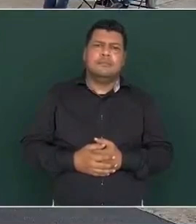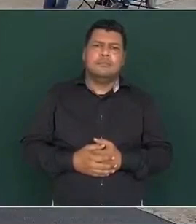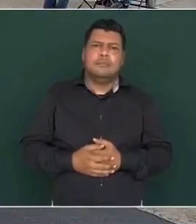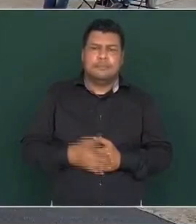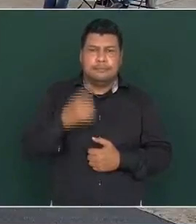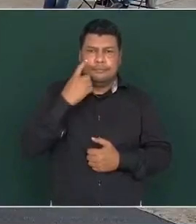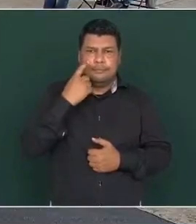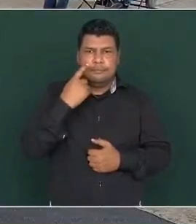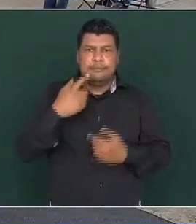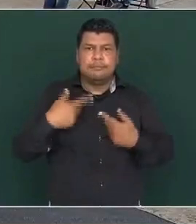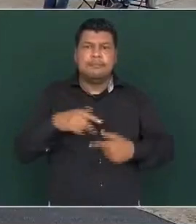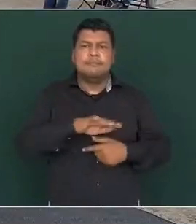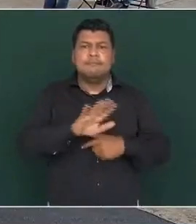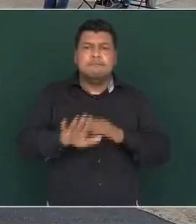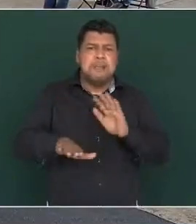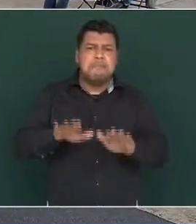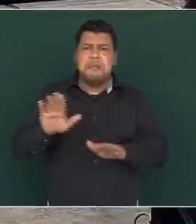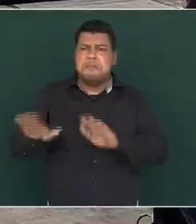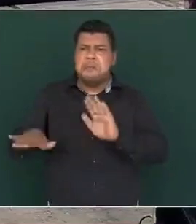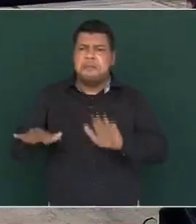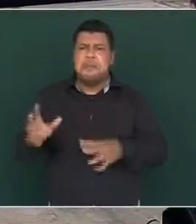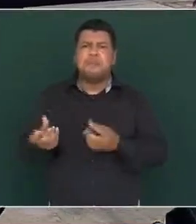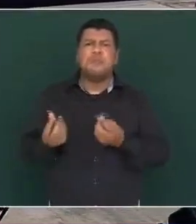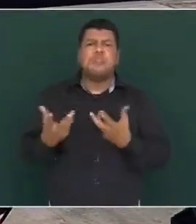miren los fallecidos.